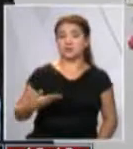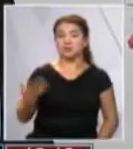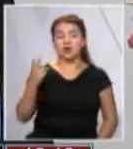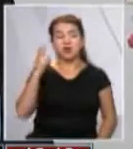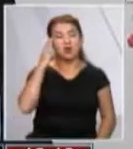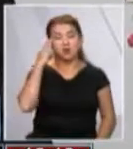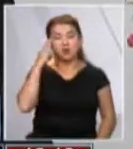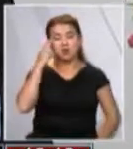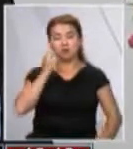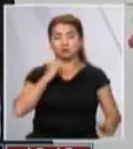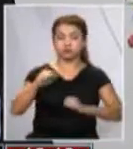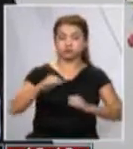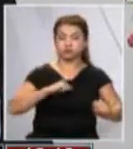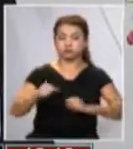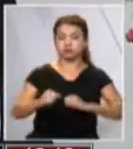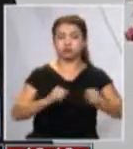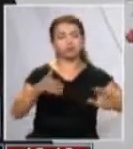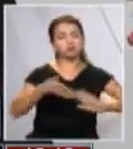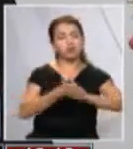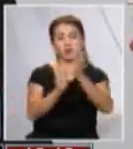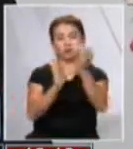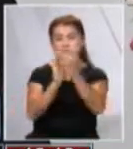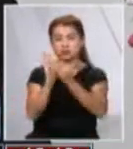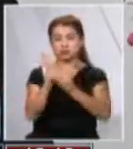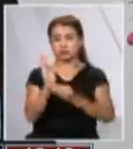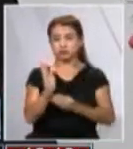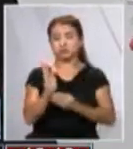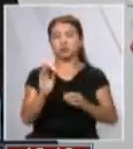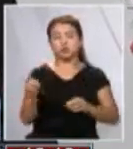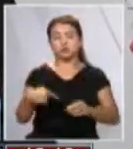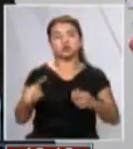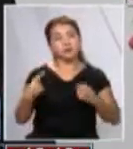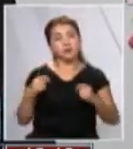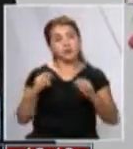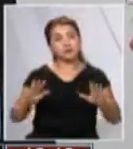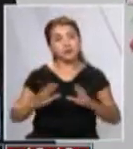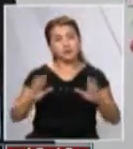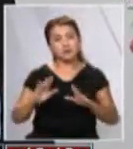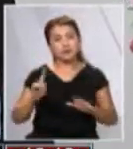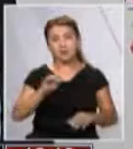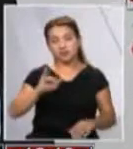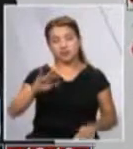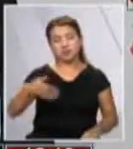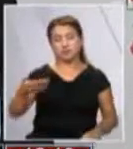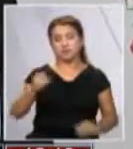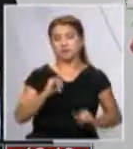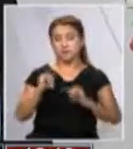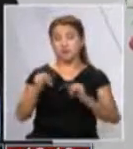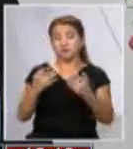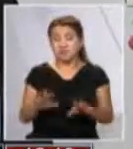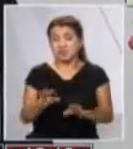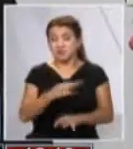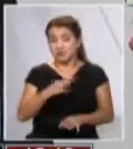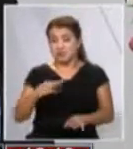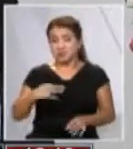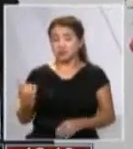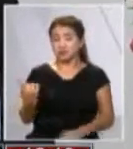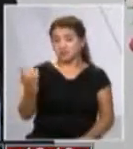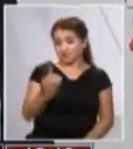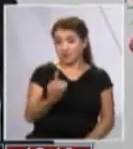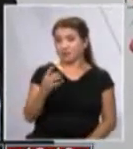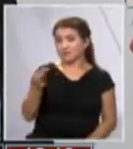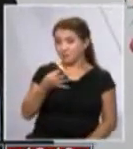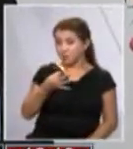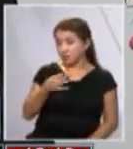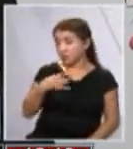recordar ese día. Todos esos antecedentes y datos vamos a intentar tenerlos durante los próximos minutos, ya cuando los ministros aparezcan. Está contemplado